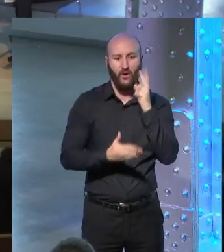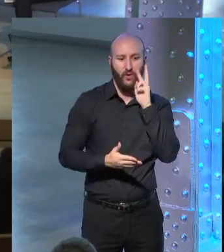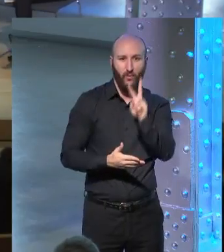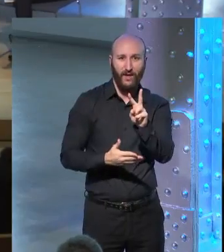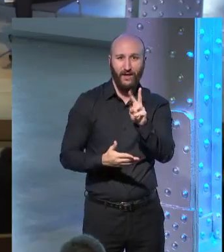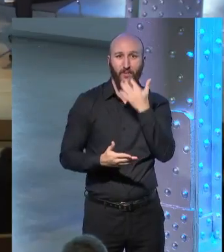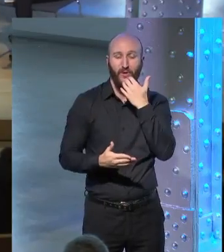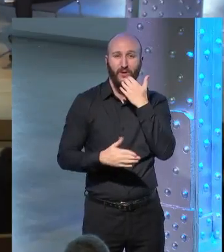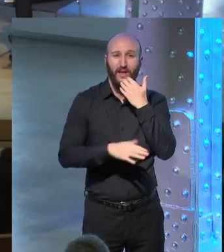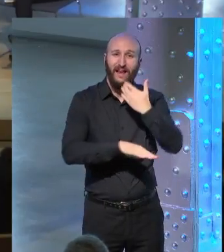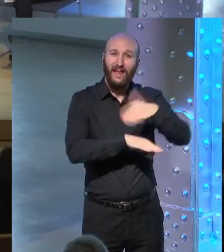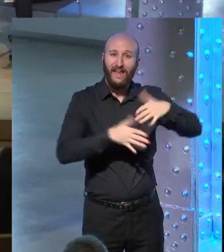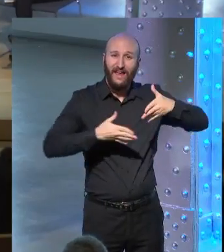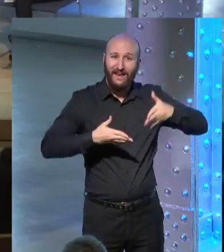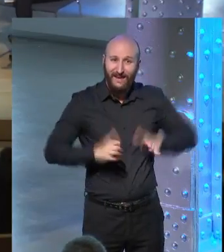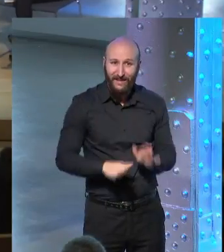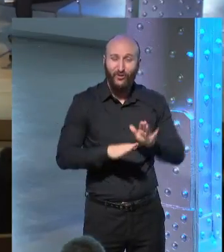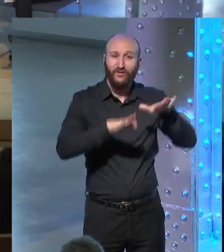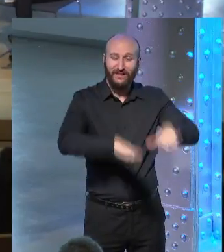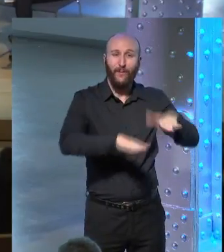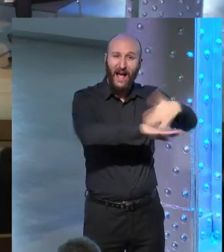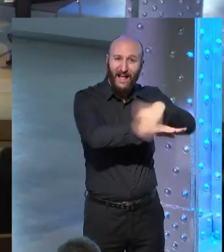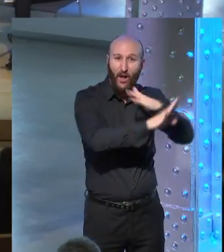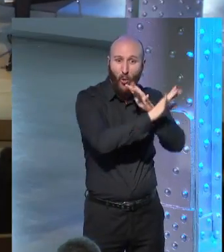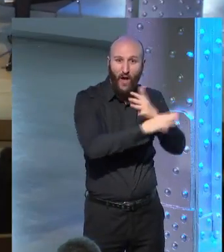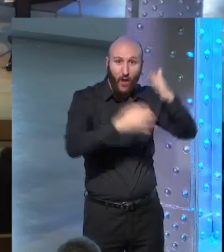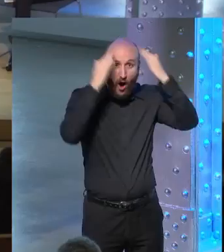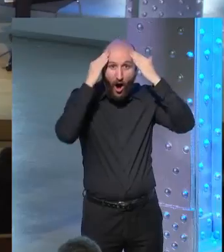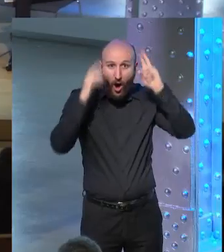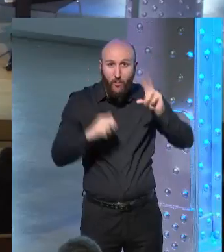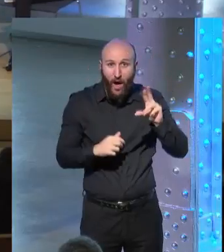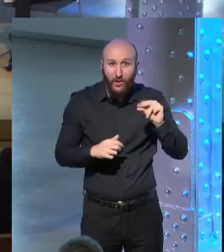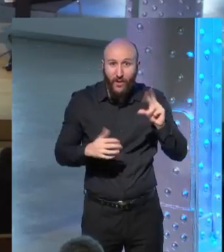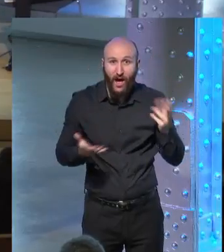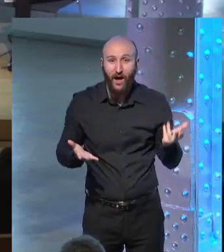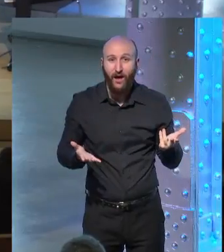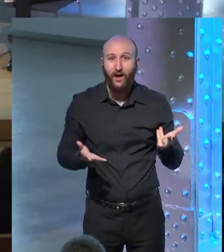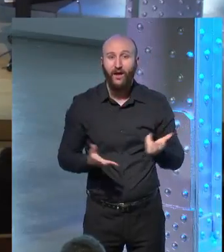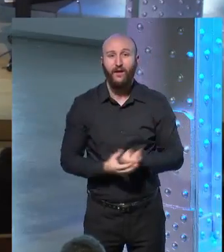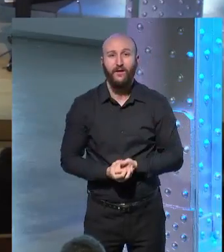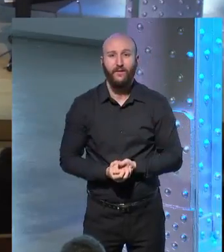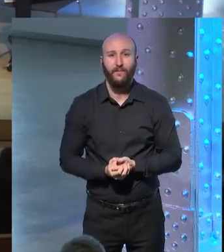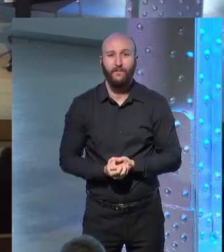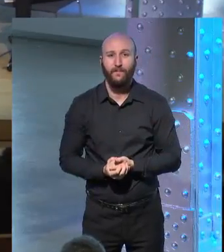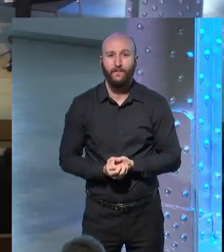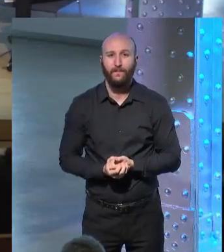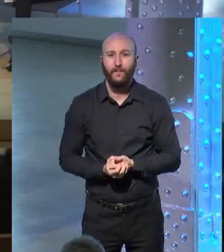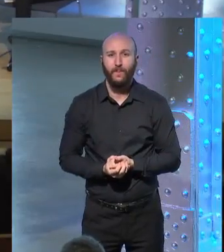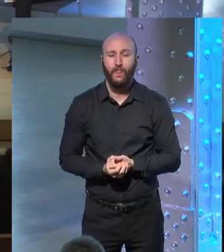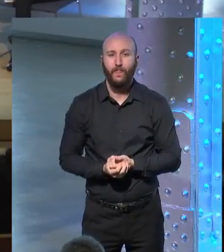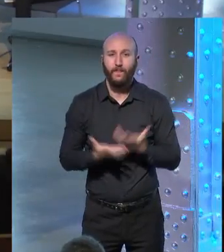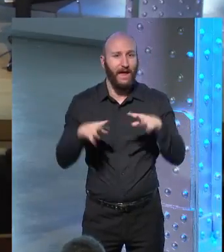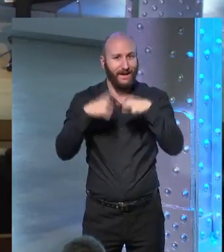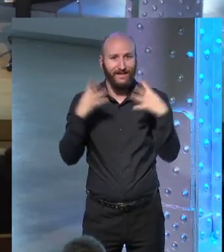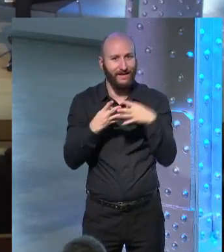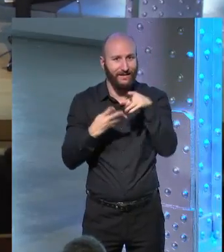niños no estaban en la calle jugando. Con los dos rombos. Con los dos rumbos, sí. Internet no existe. Claro, es verdad, en Internet no